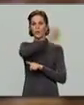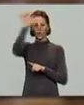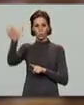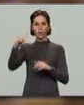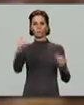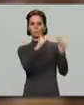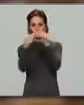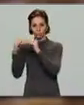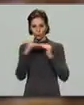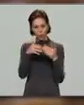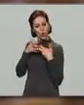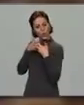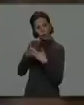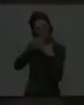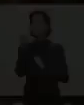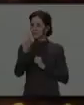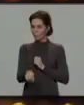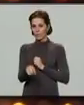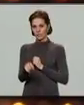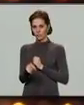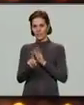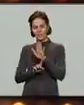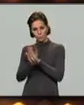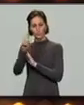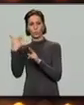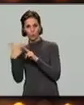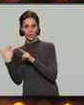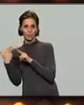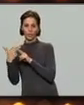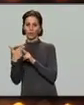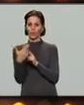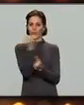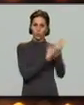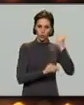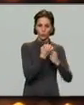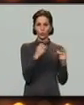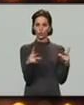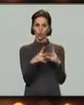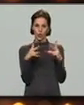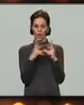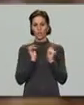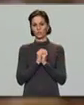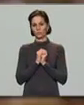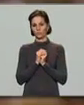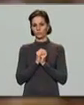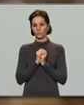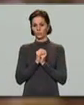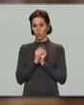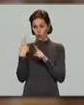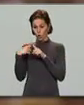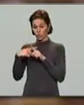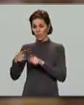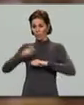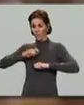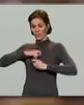España y más Europa entre todos. Vamos a seguir avanzando hacia el crecimiento político, económico y social de